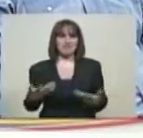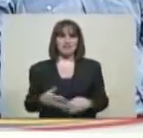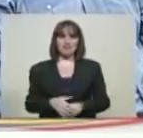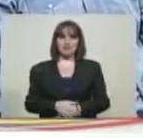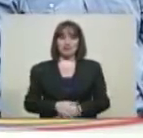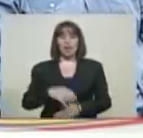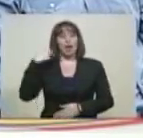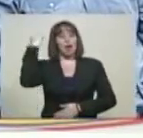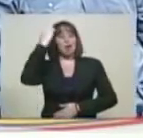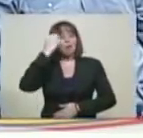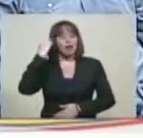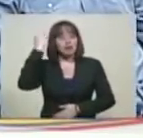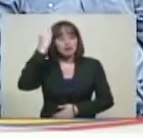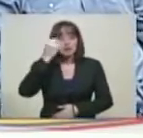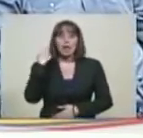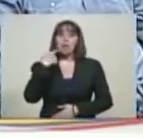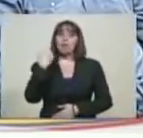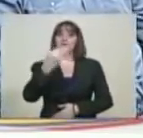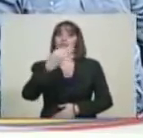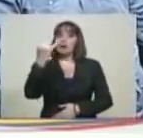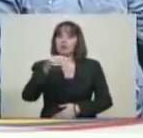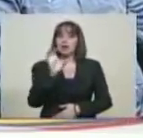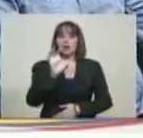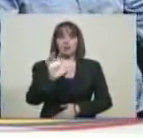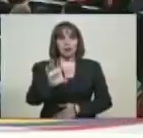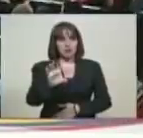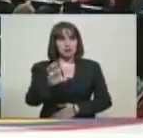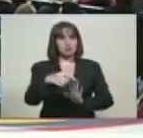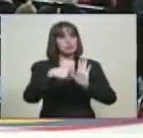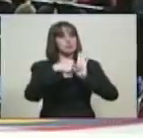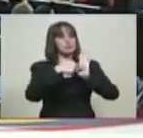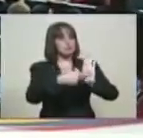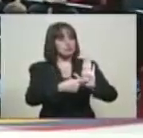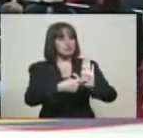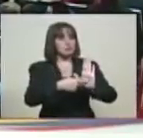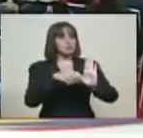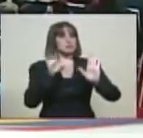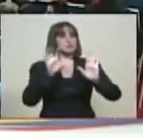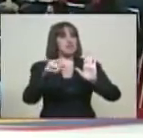pensemos en el país pongamos el país